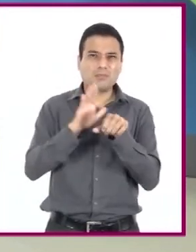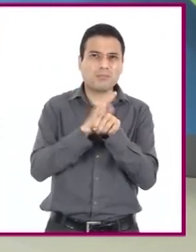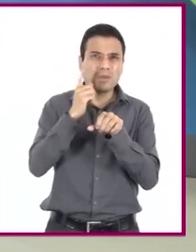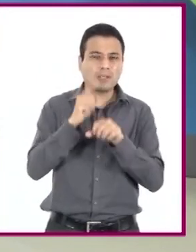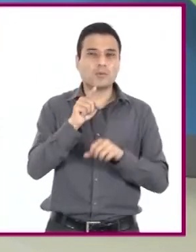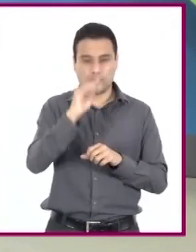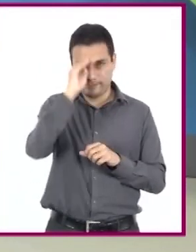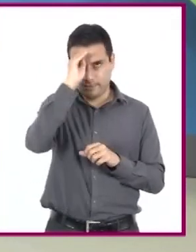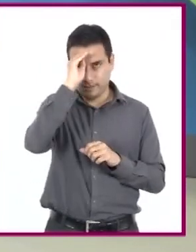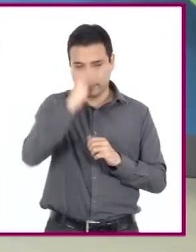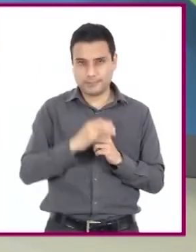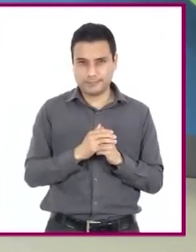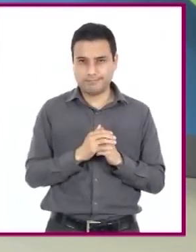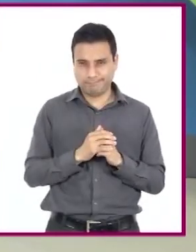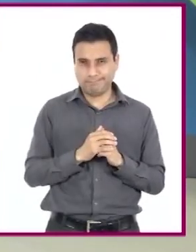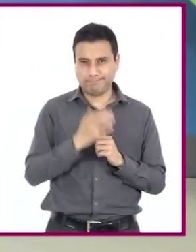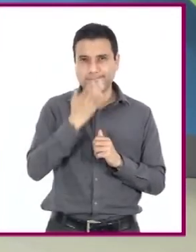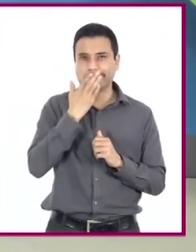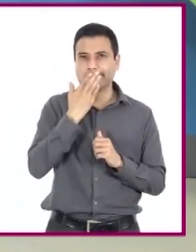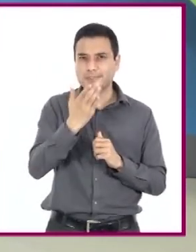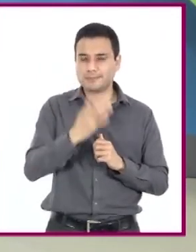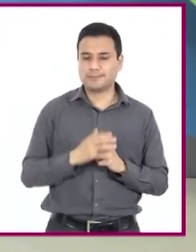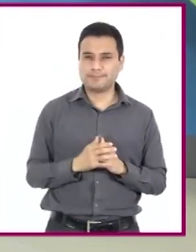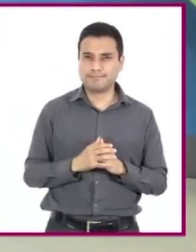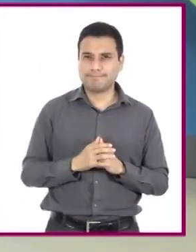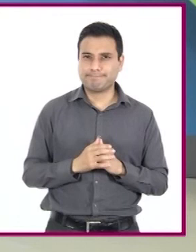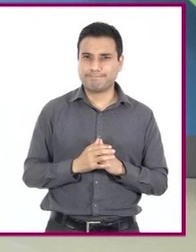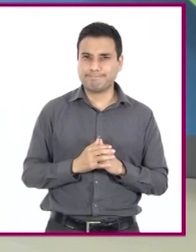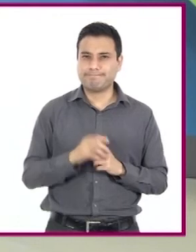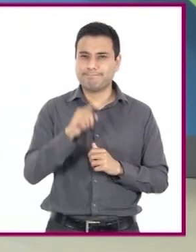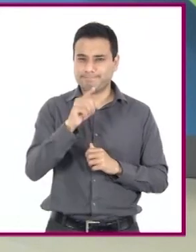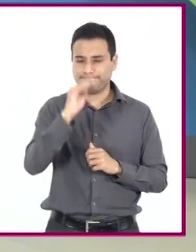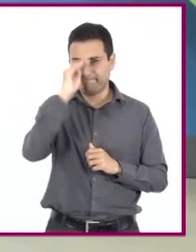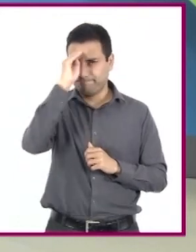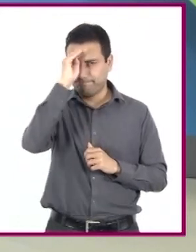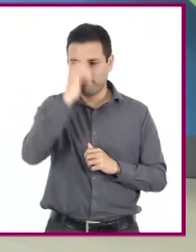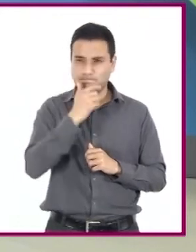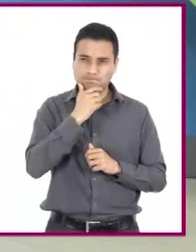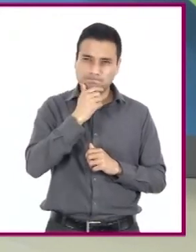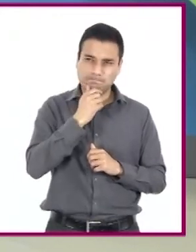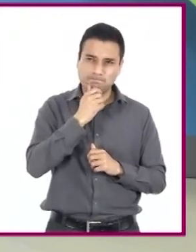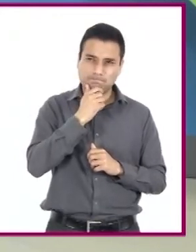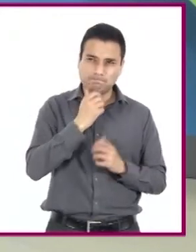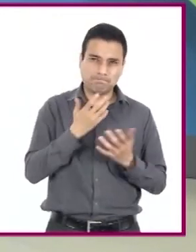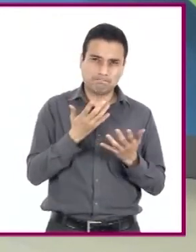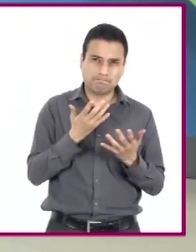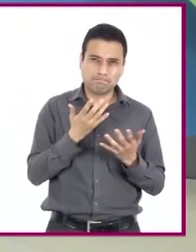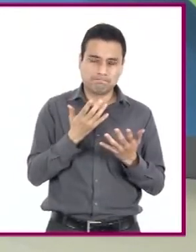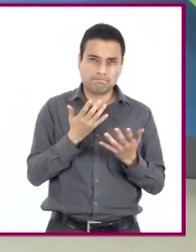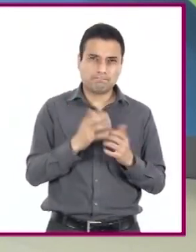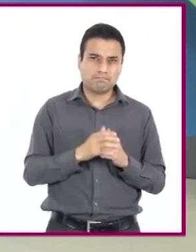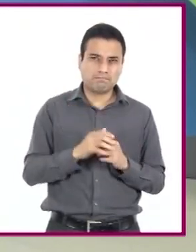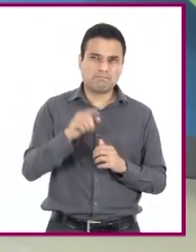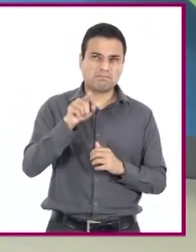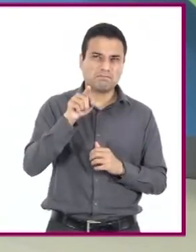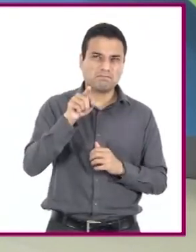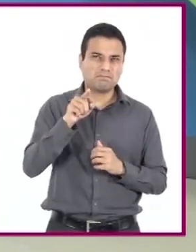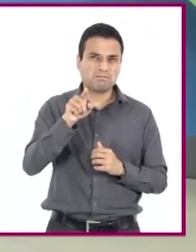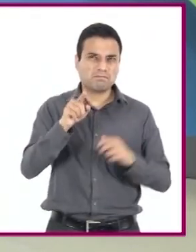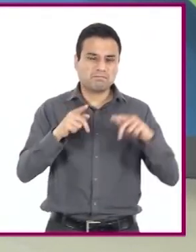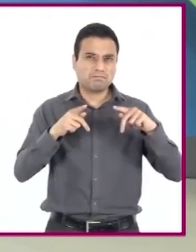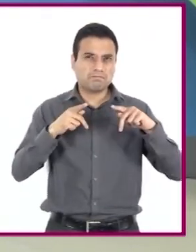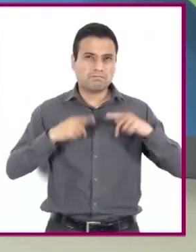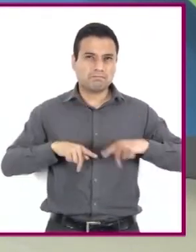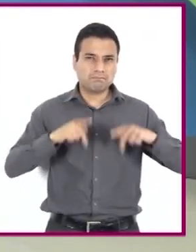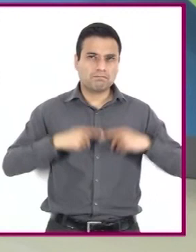que pueden estar impulsando su reacción y consideren las circunstancias que llevaron a que la vida de